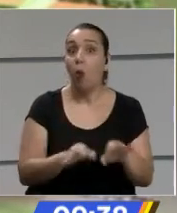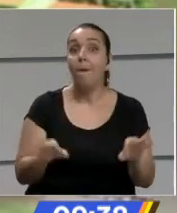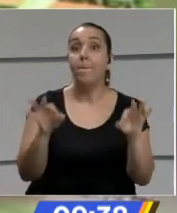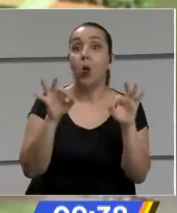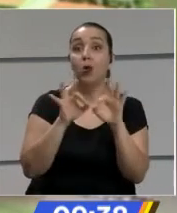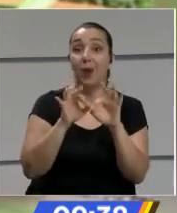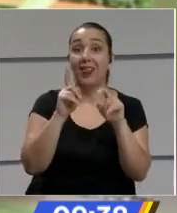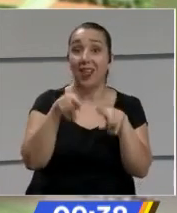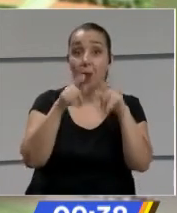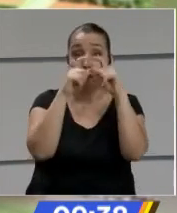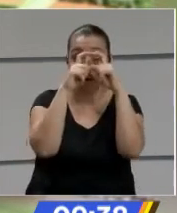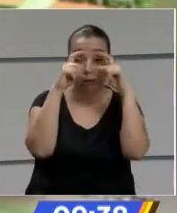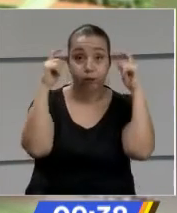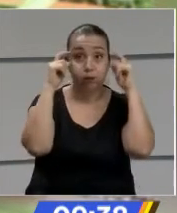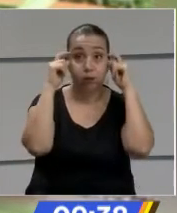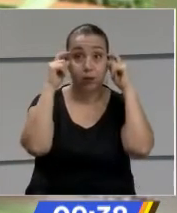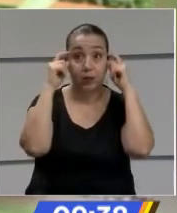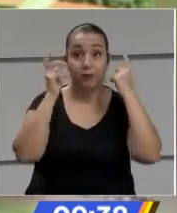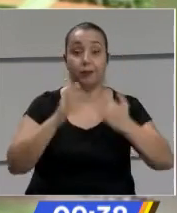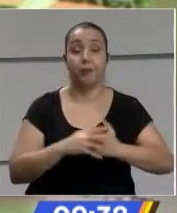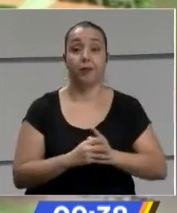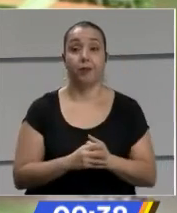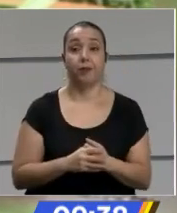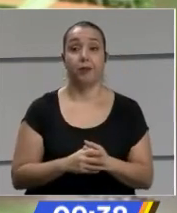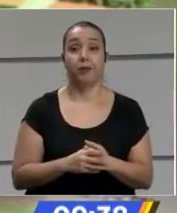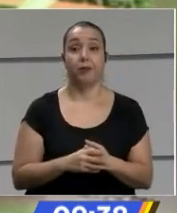importante, debo vendarme los ojos, ¿ok?